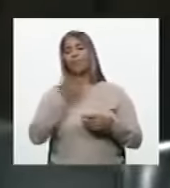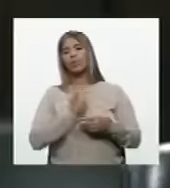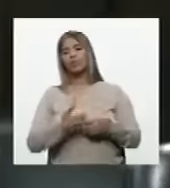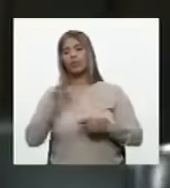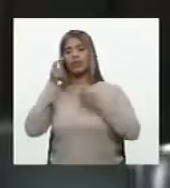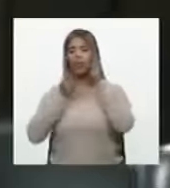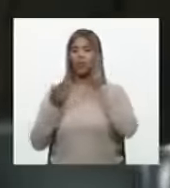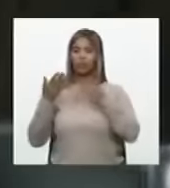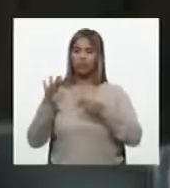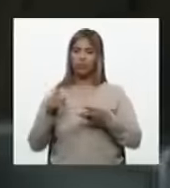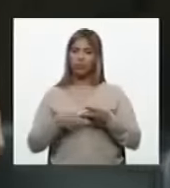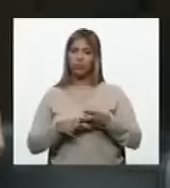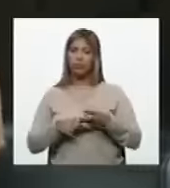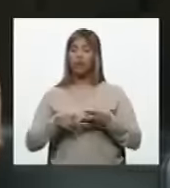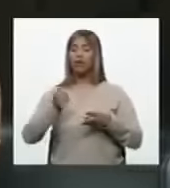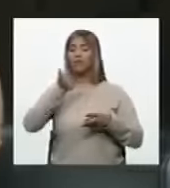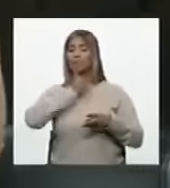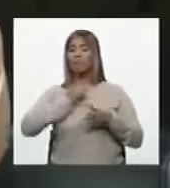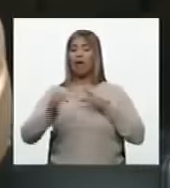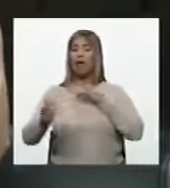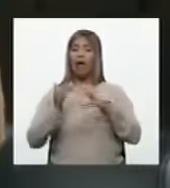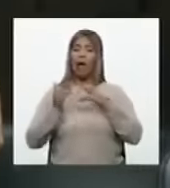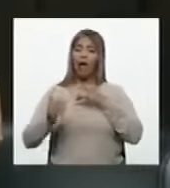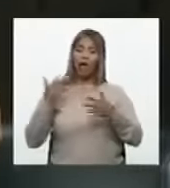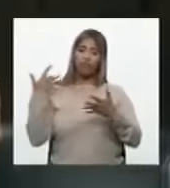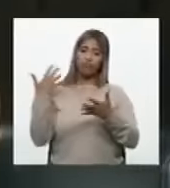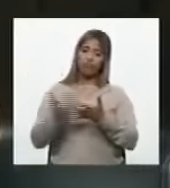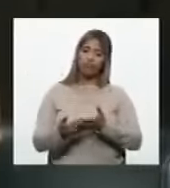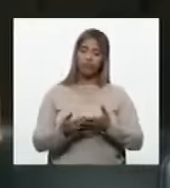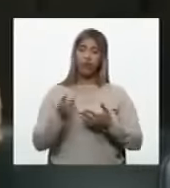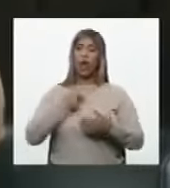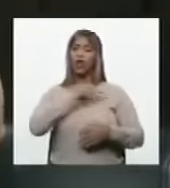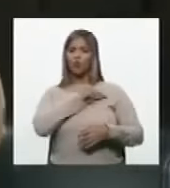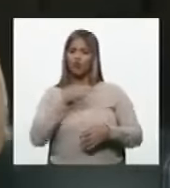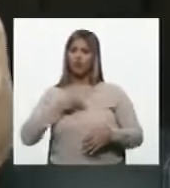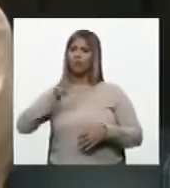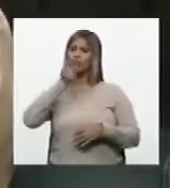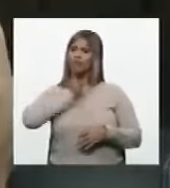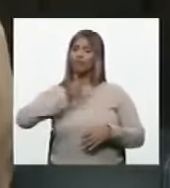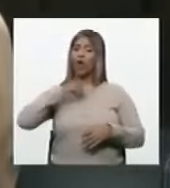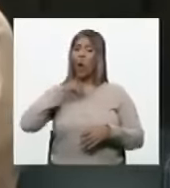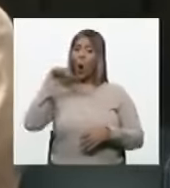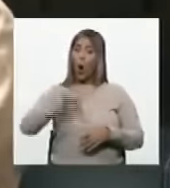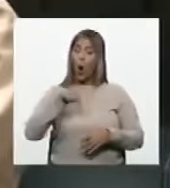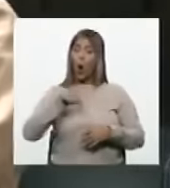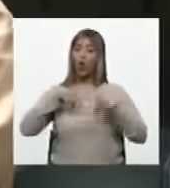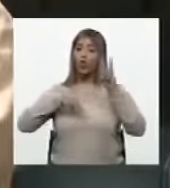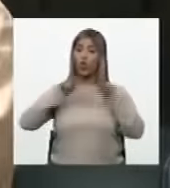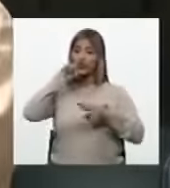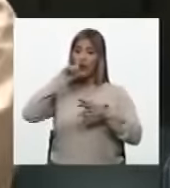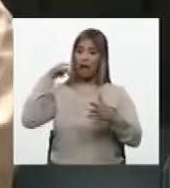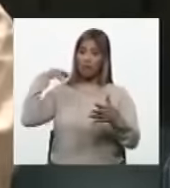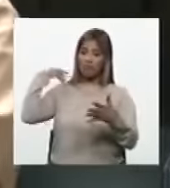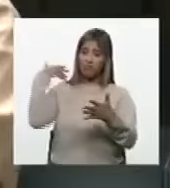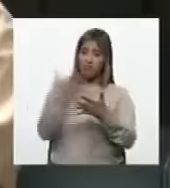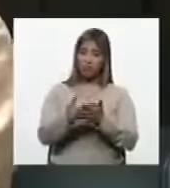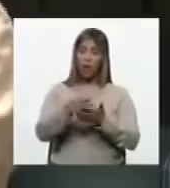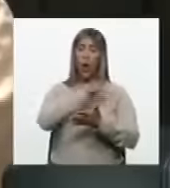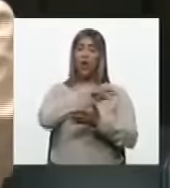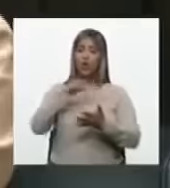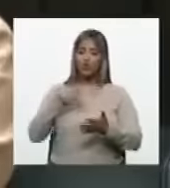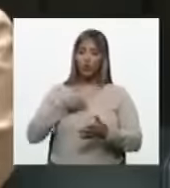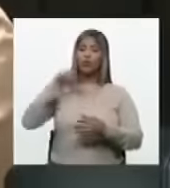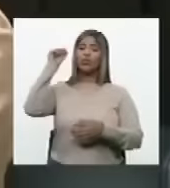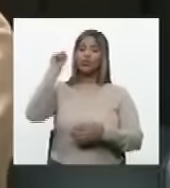comandante, resistimos la guerra que nos han hecho, hemos resistido y hoy, 12 años después, vamos a